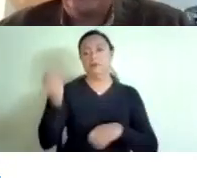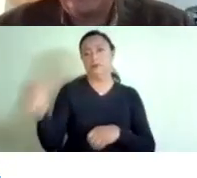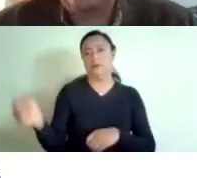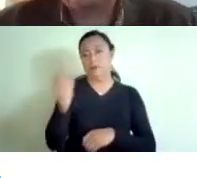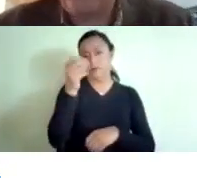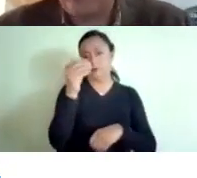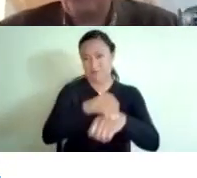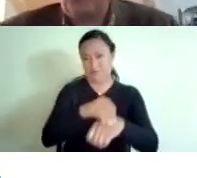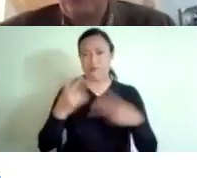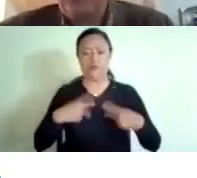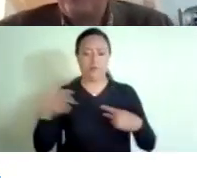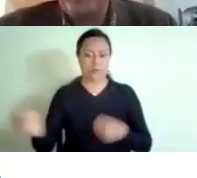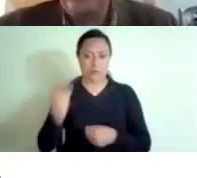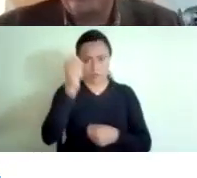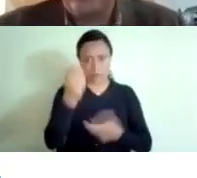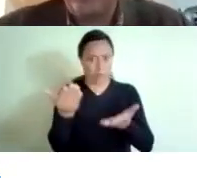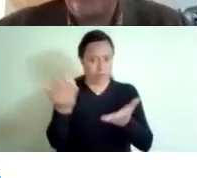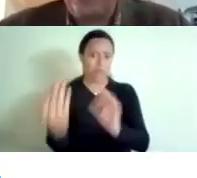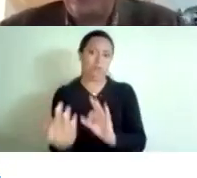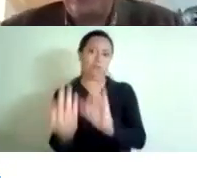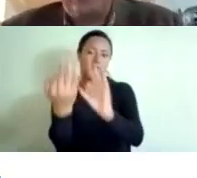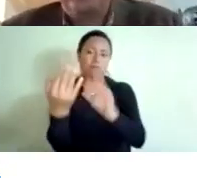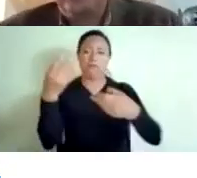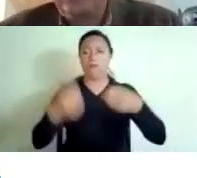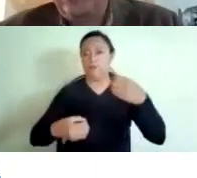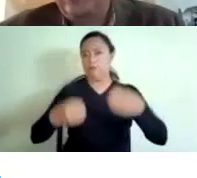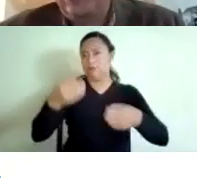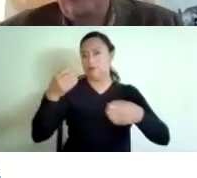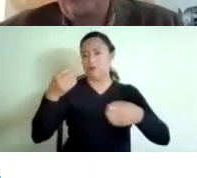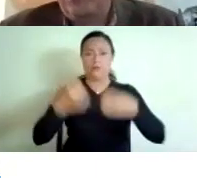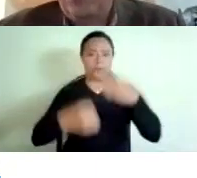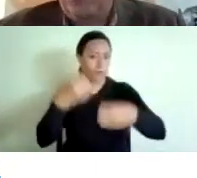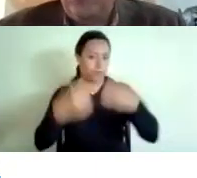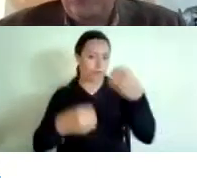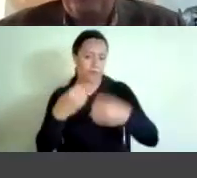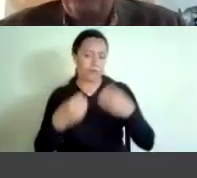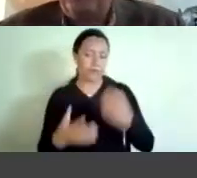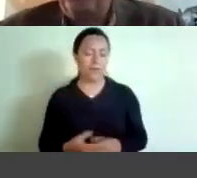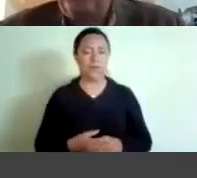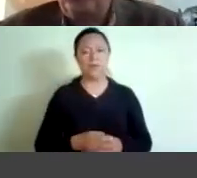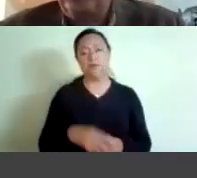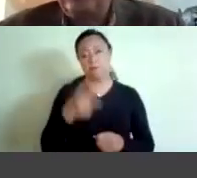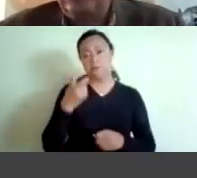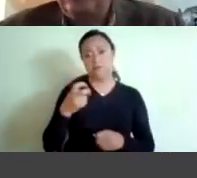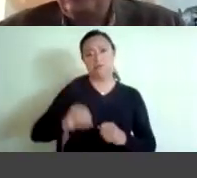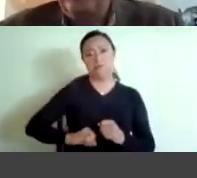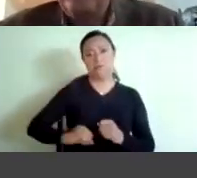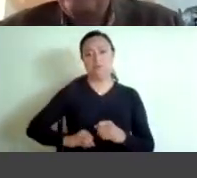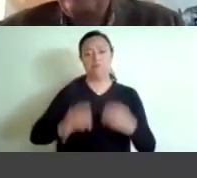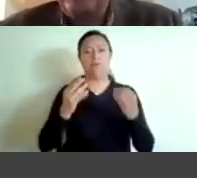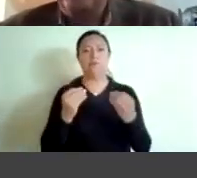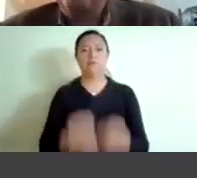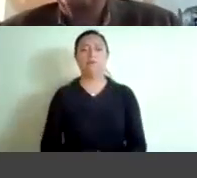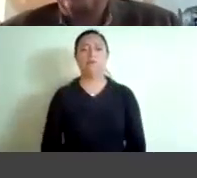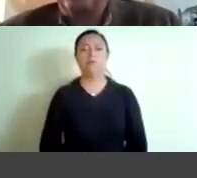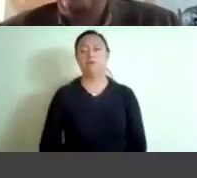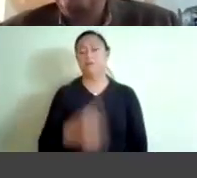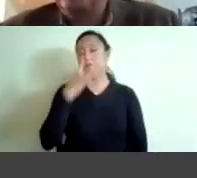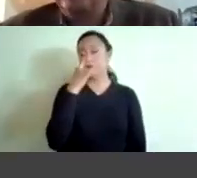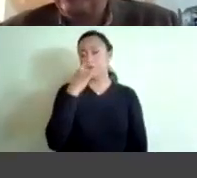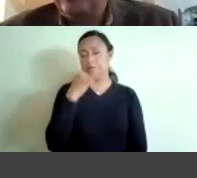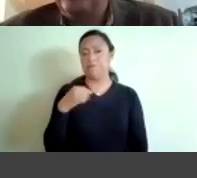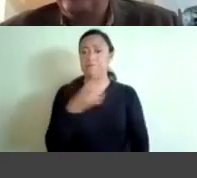su IPH con el IPH móvil y que sea, o aunque no sea el IPH móvil y sea impreso, pero que el policía no